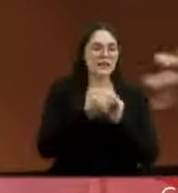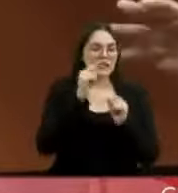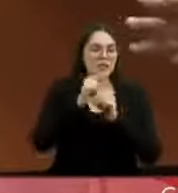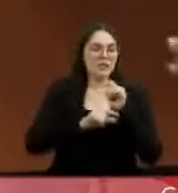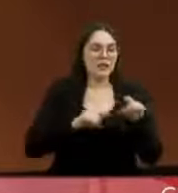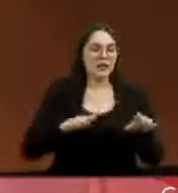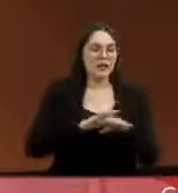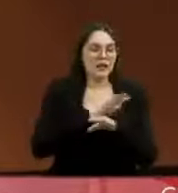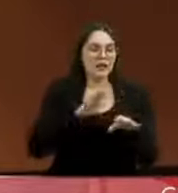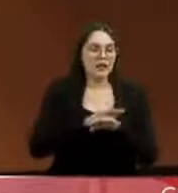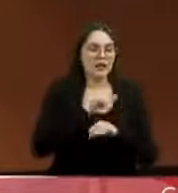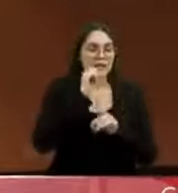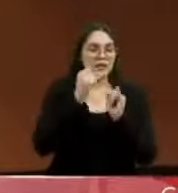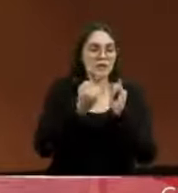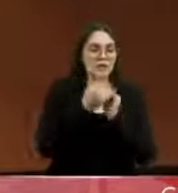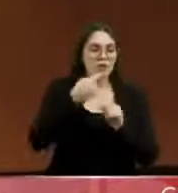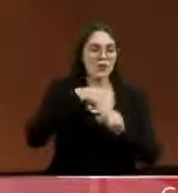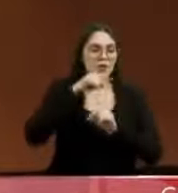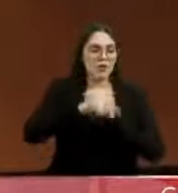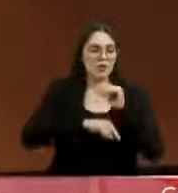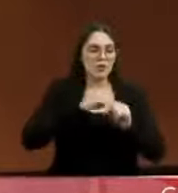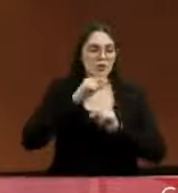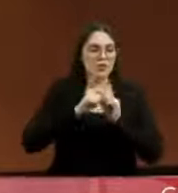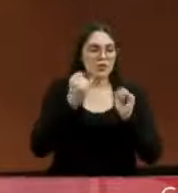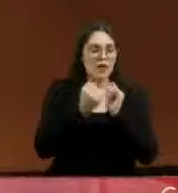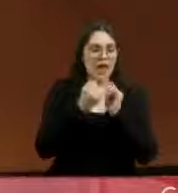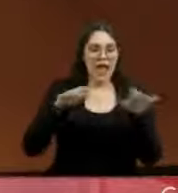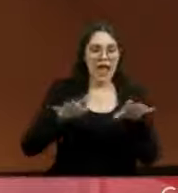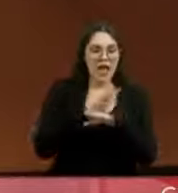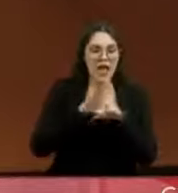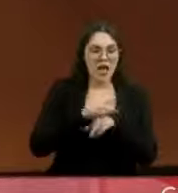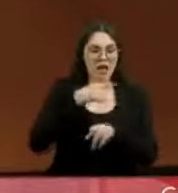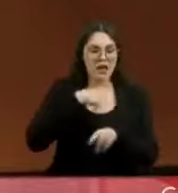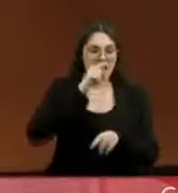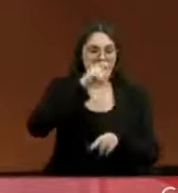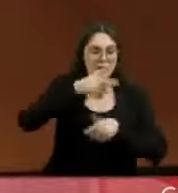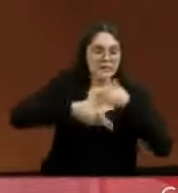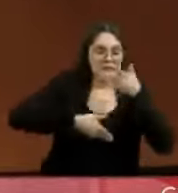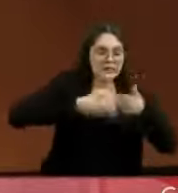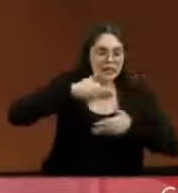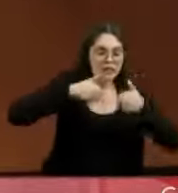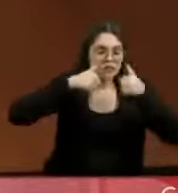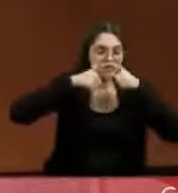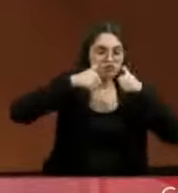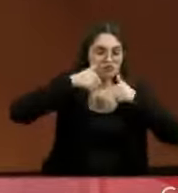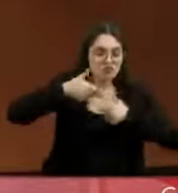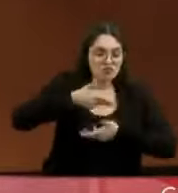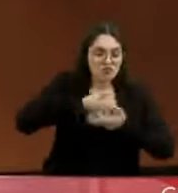Somos otra cosa. Somos servidores y servidoras del pueblo y de la